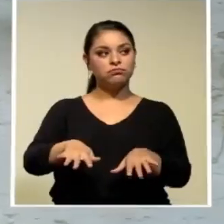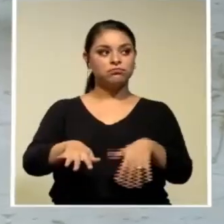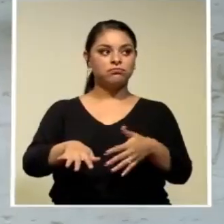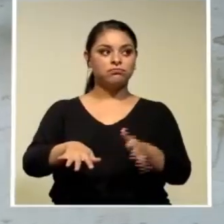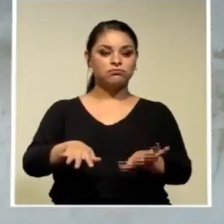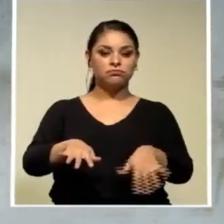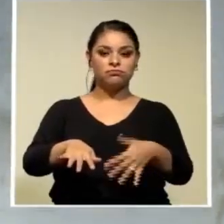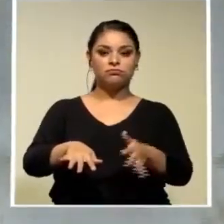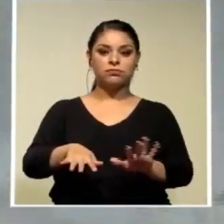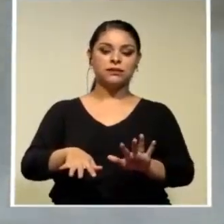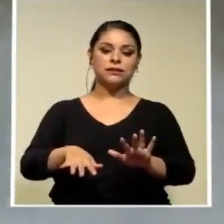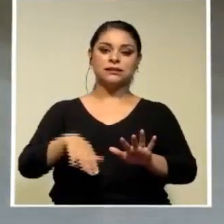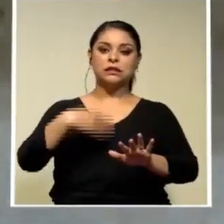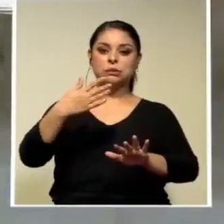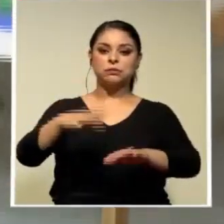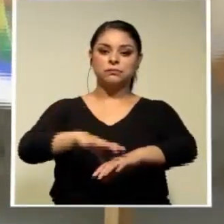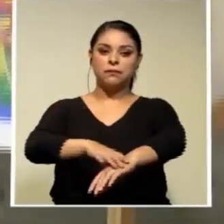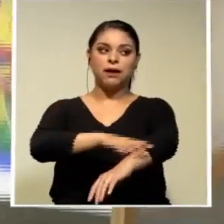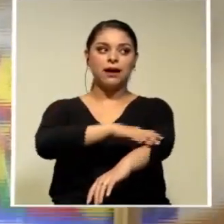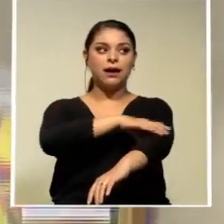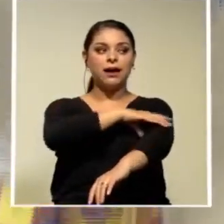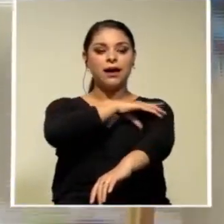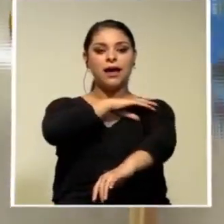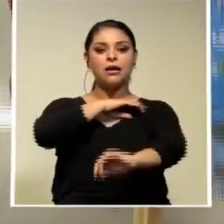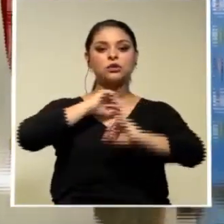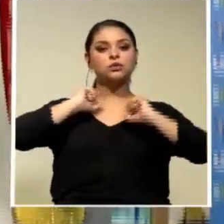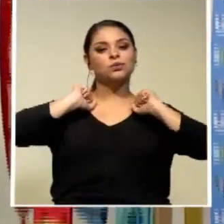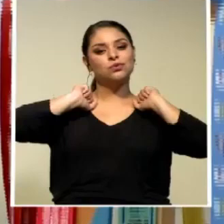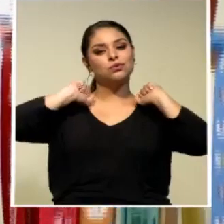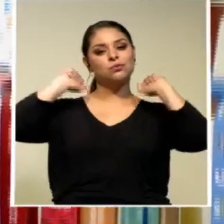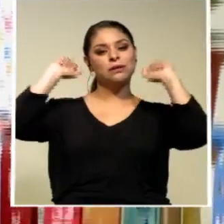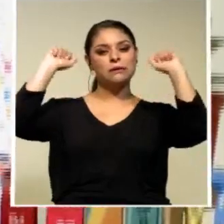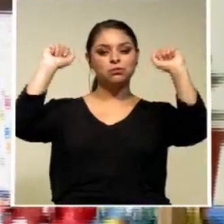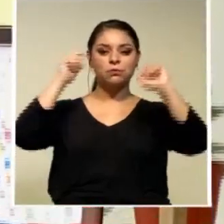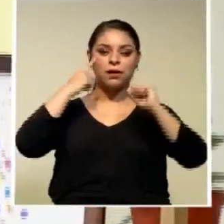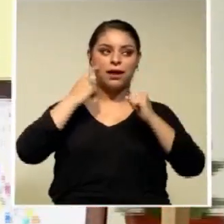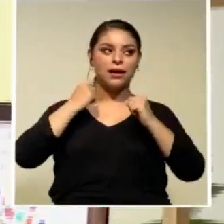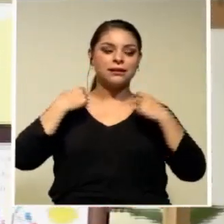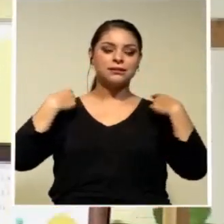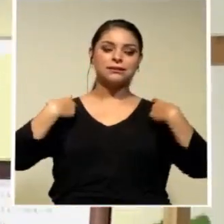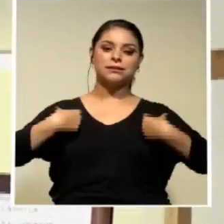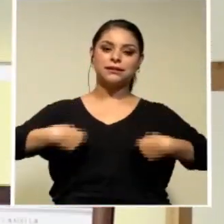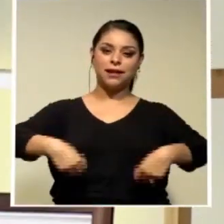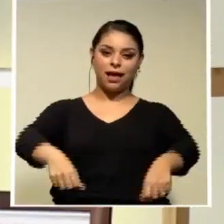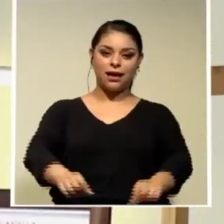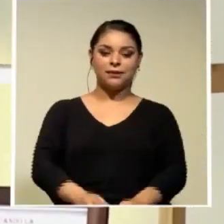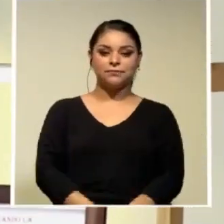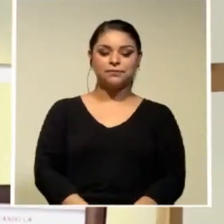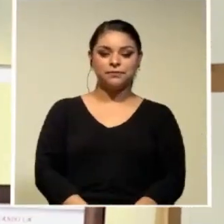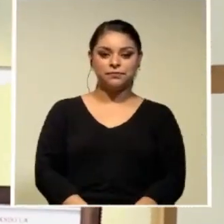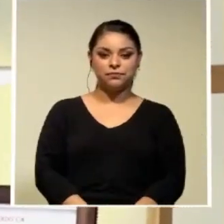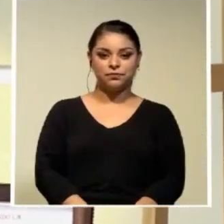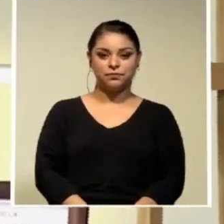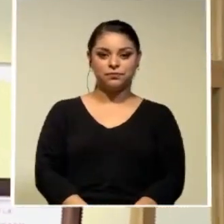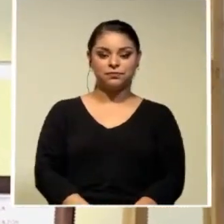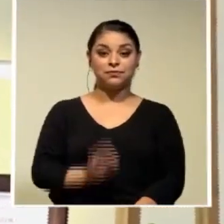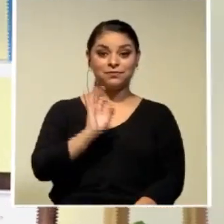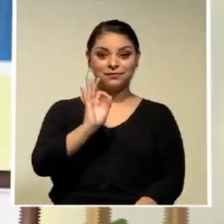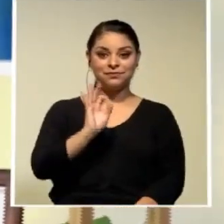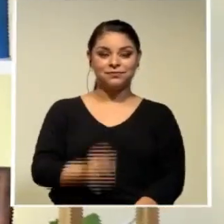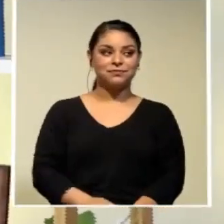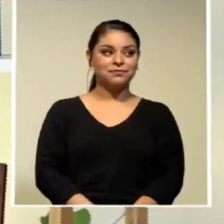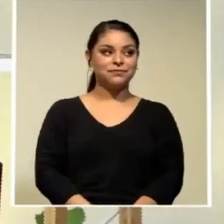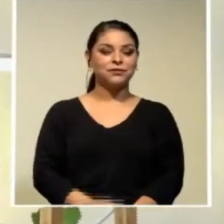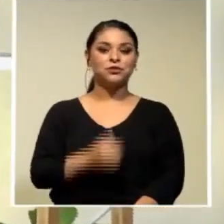subimos nuestros brazos, niños y niñas, de puntillas. Excelente, muy bien. Ya me